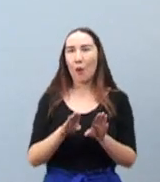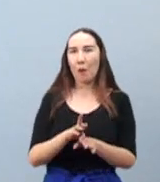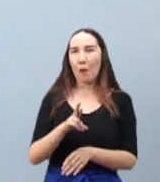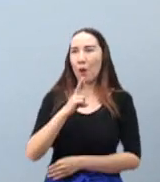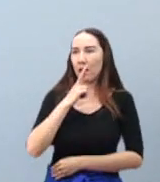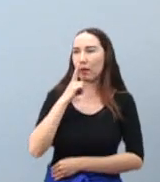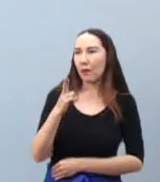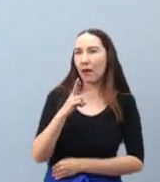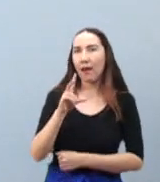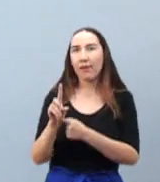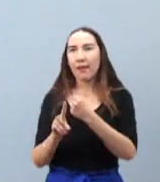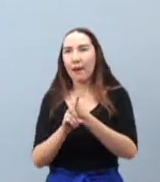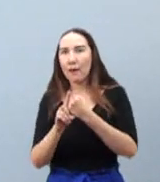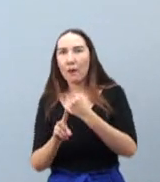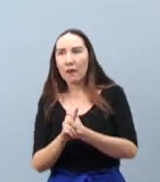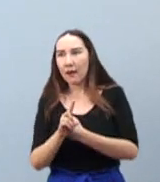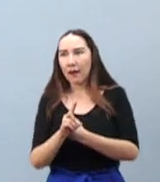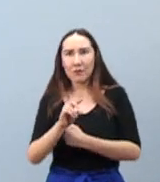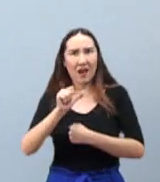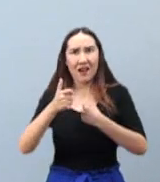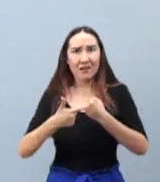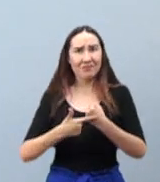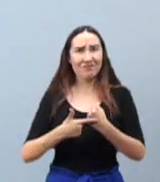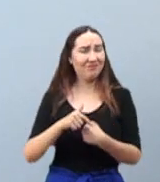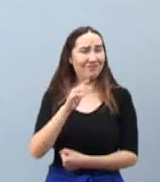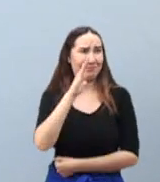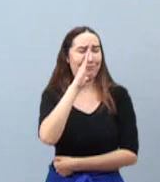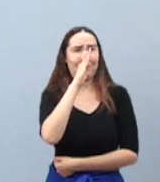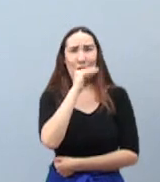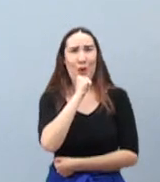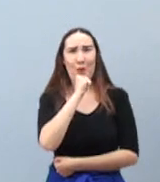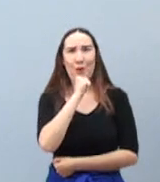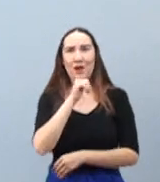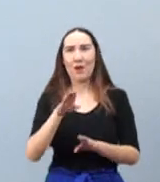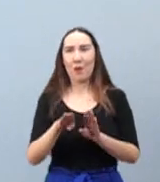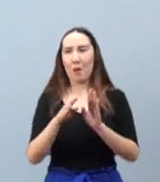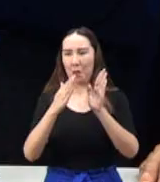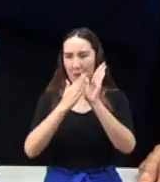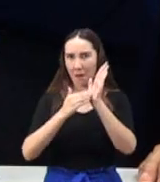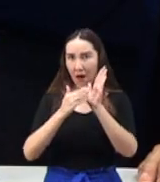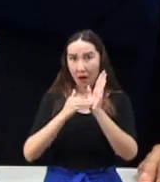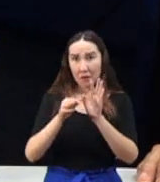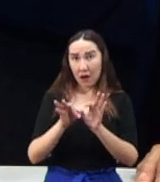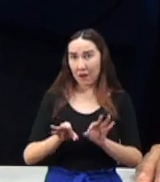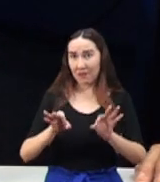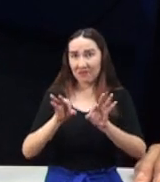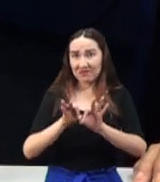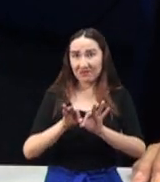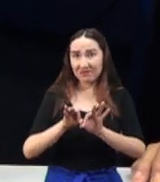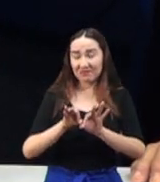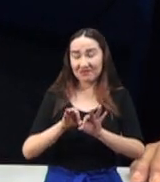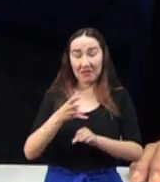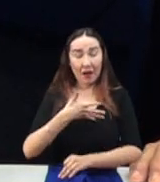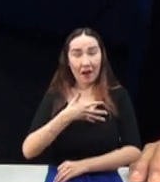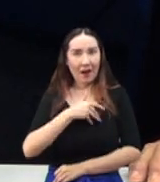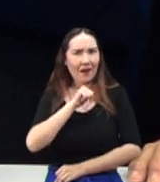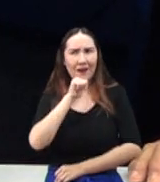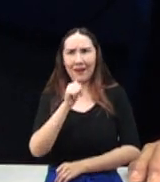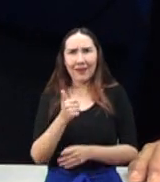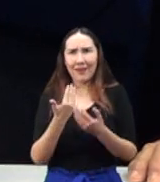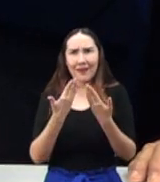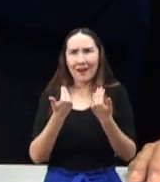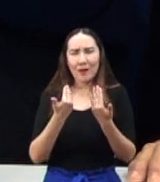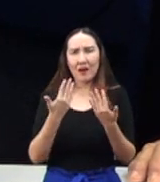no tuvieron pues la convocatoria necesaria para poder decirse así tal